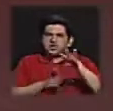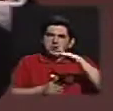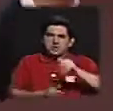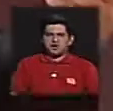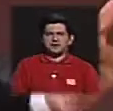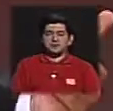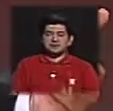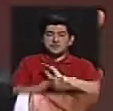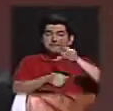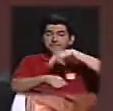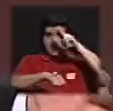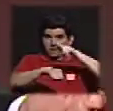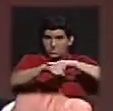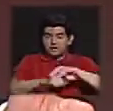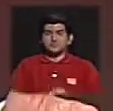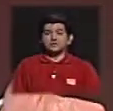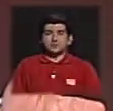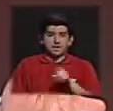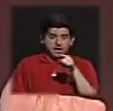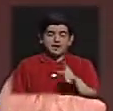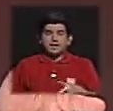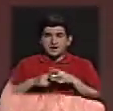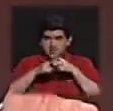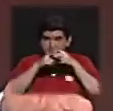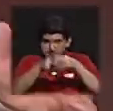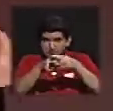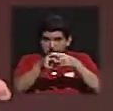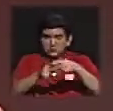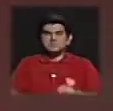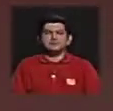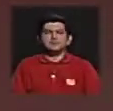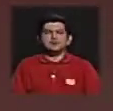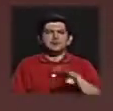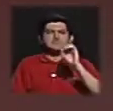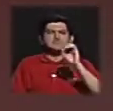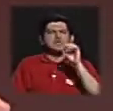Entonces el Banco Nacional del Fideicomiso se deja el